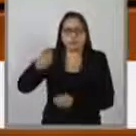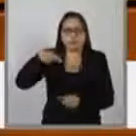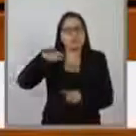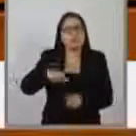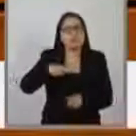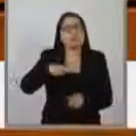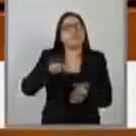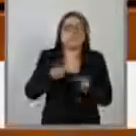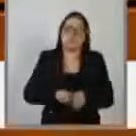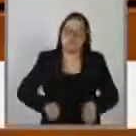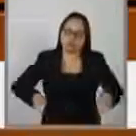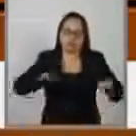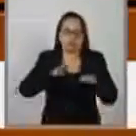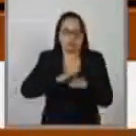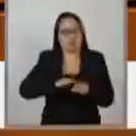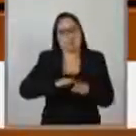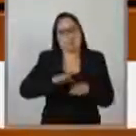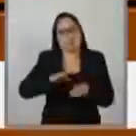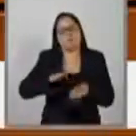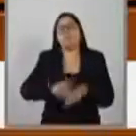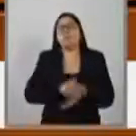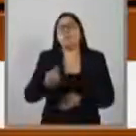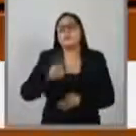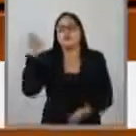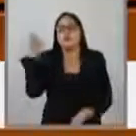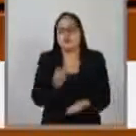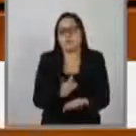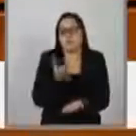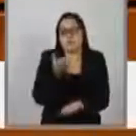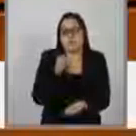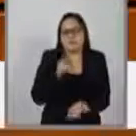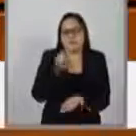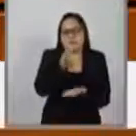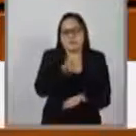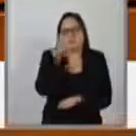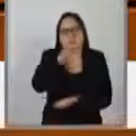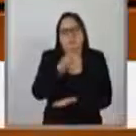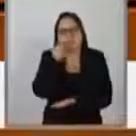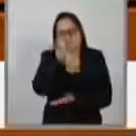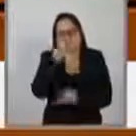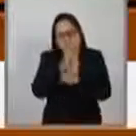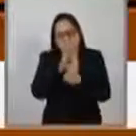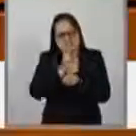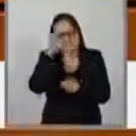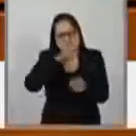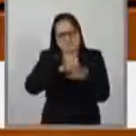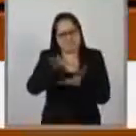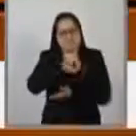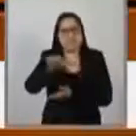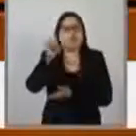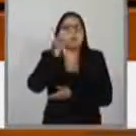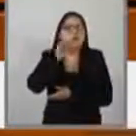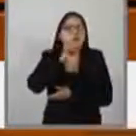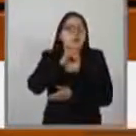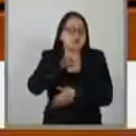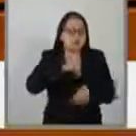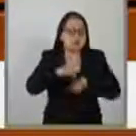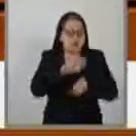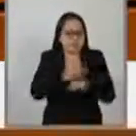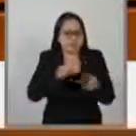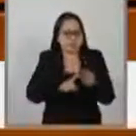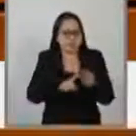la importante reducción presupuestal al programa de estancias infantiles para apoyar a madres trabajadoras y padres solos en